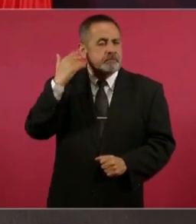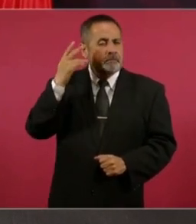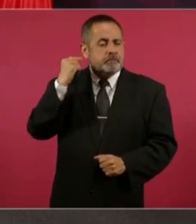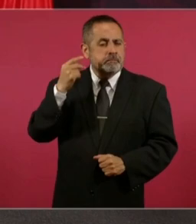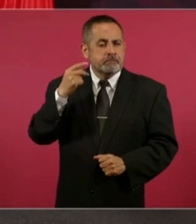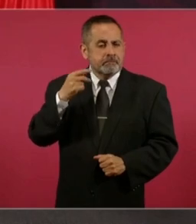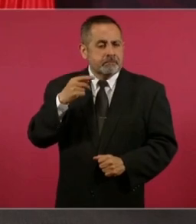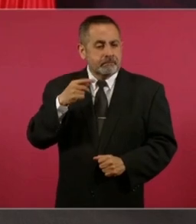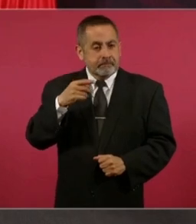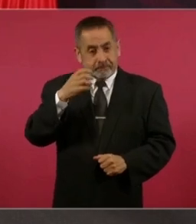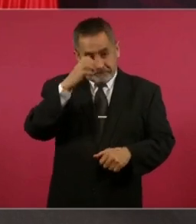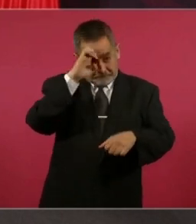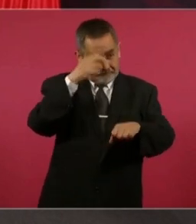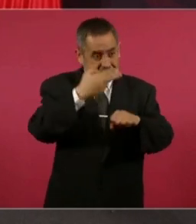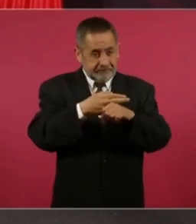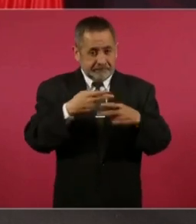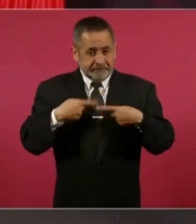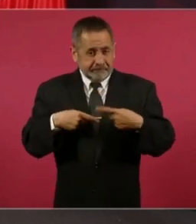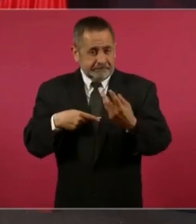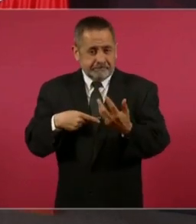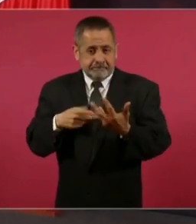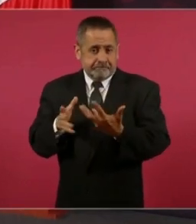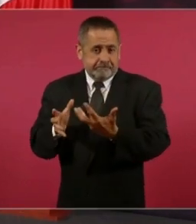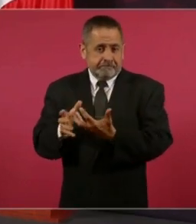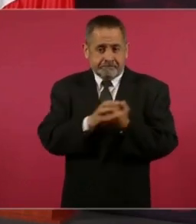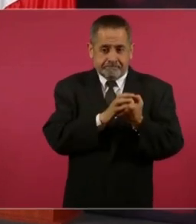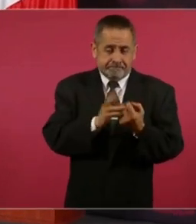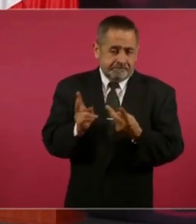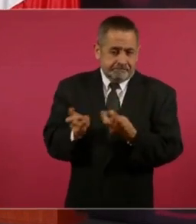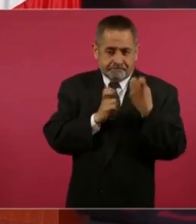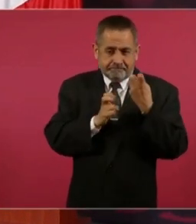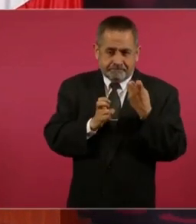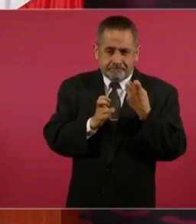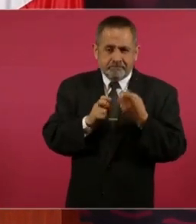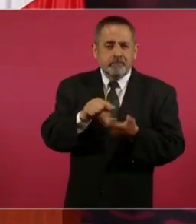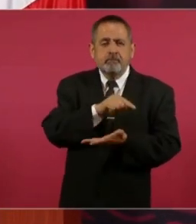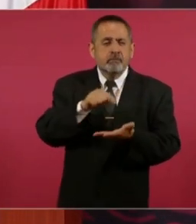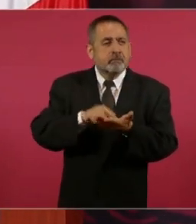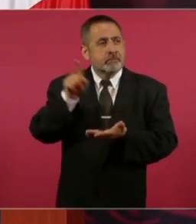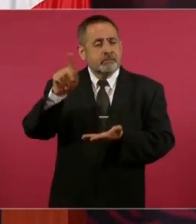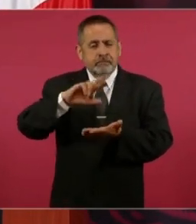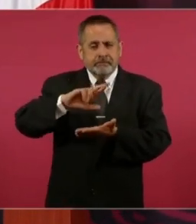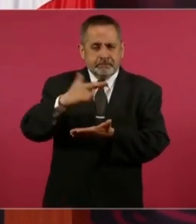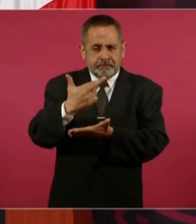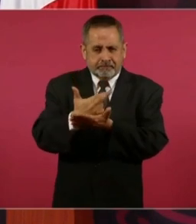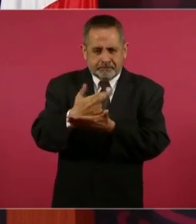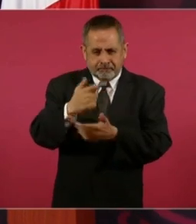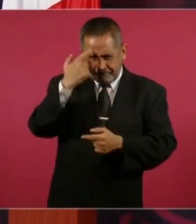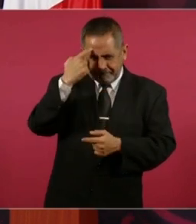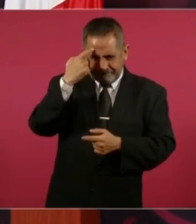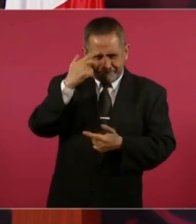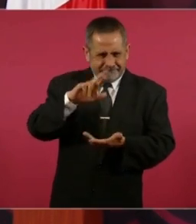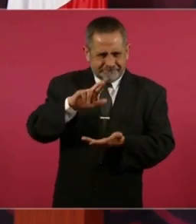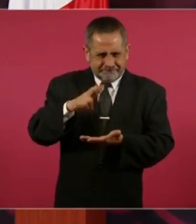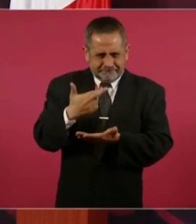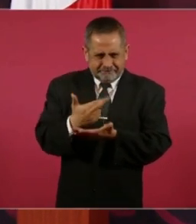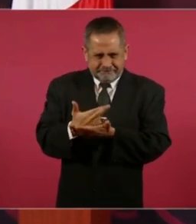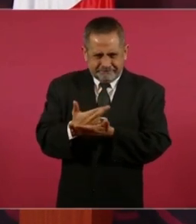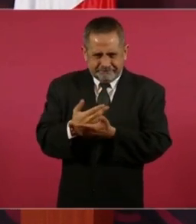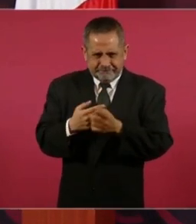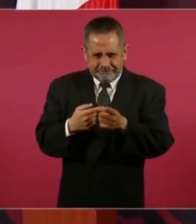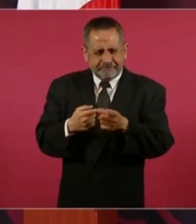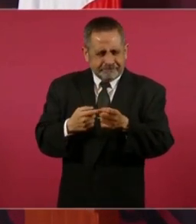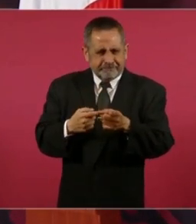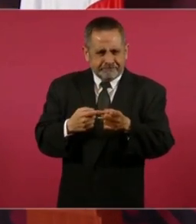unos extranjeros en Reynosa se acuerdan